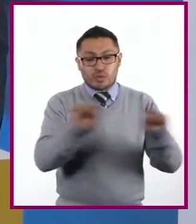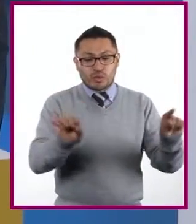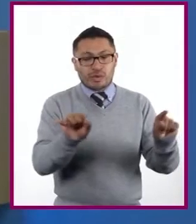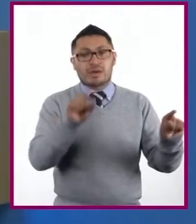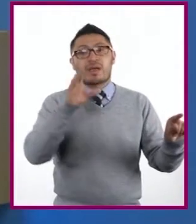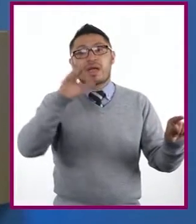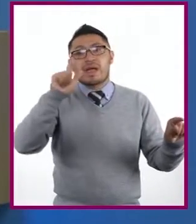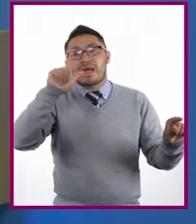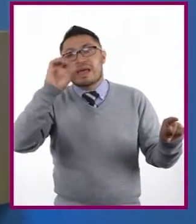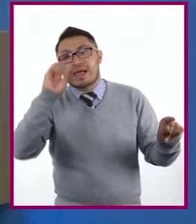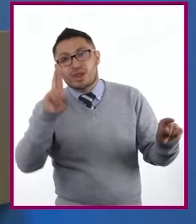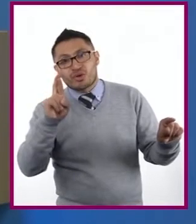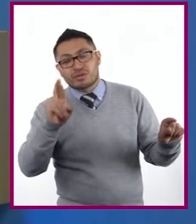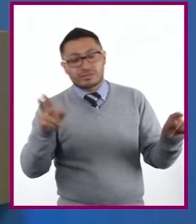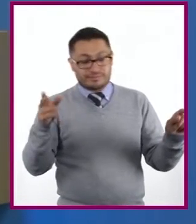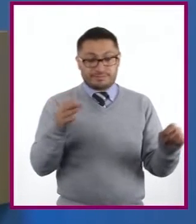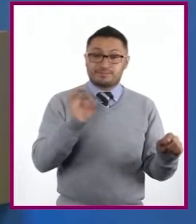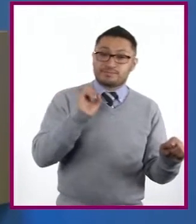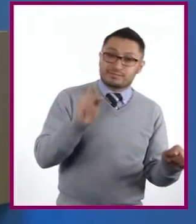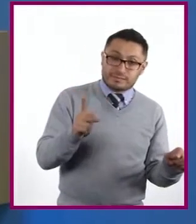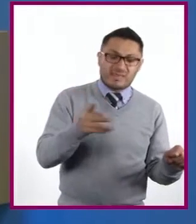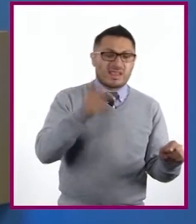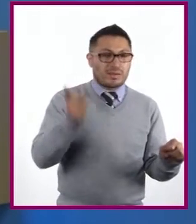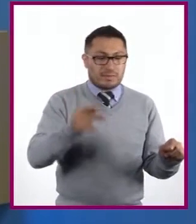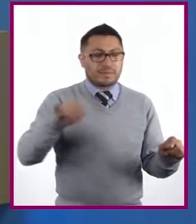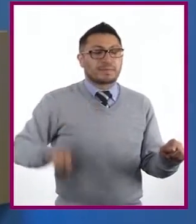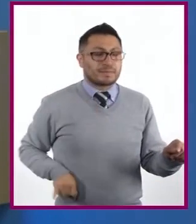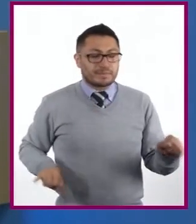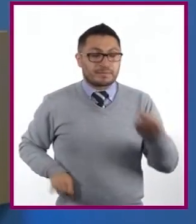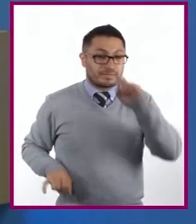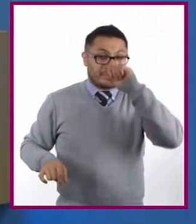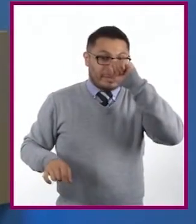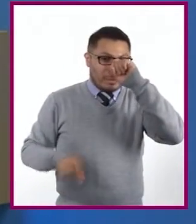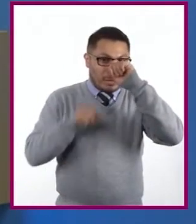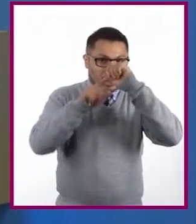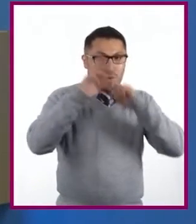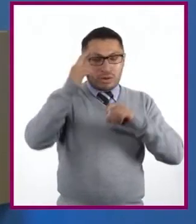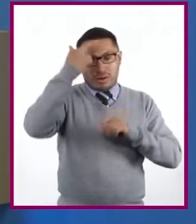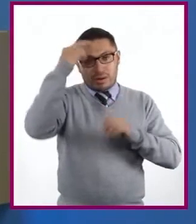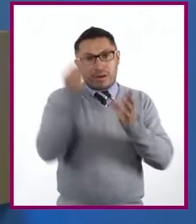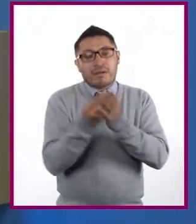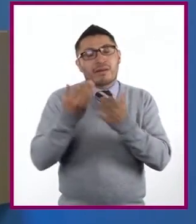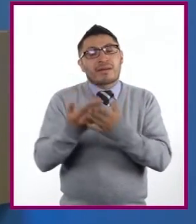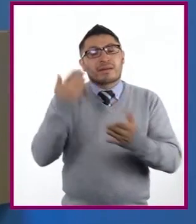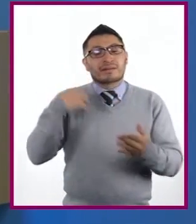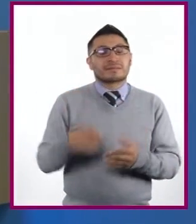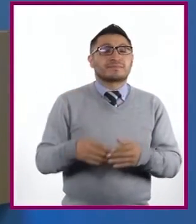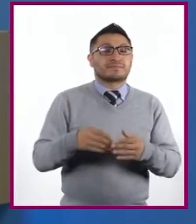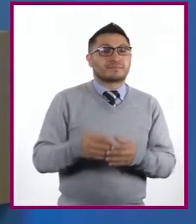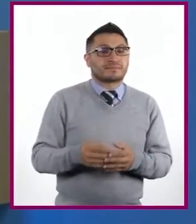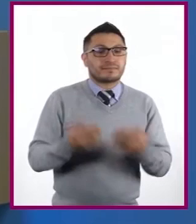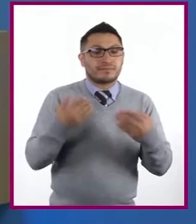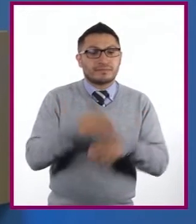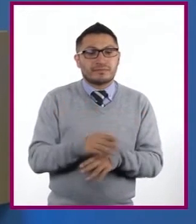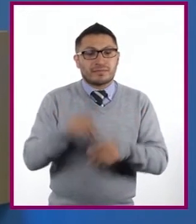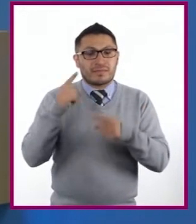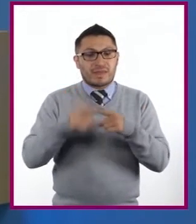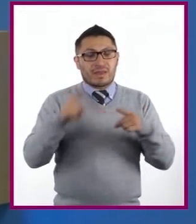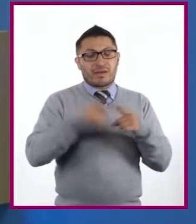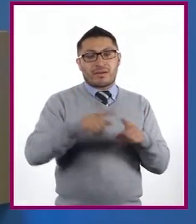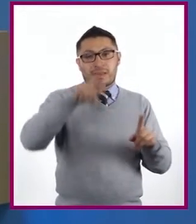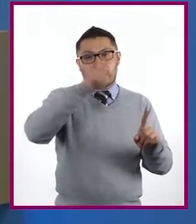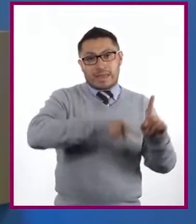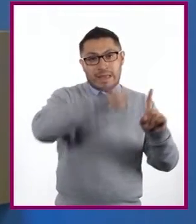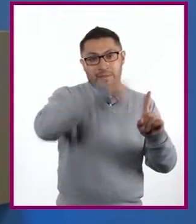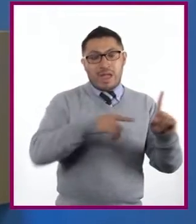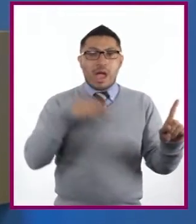calor? Muy bien, qué buena pregunta. Como podrá recordar de sesiones anteriores en la que vimos la diferencia entre temperatura